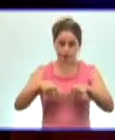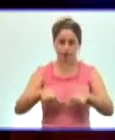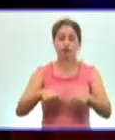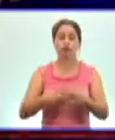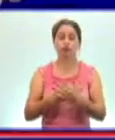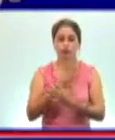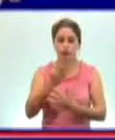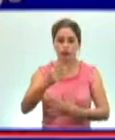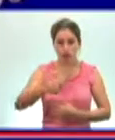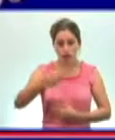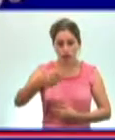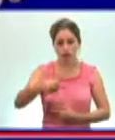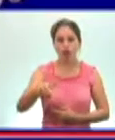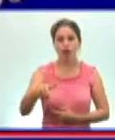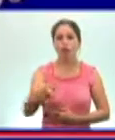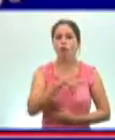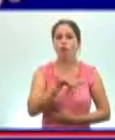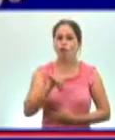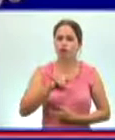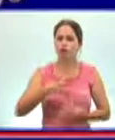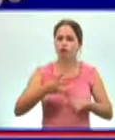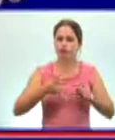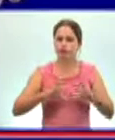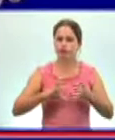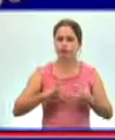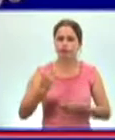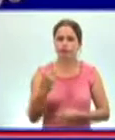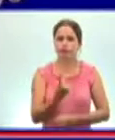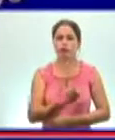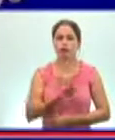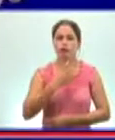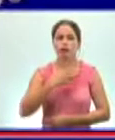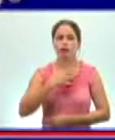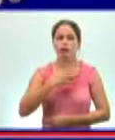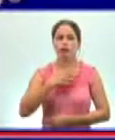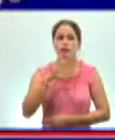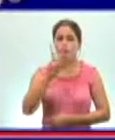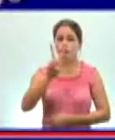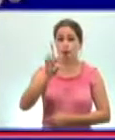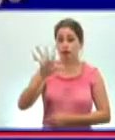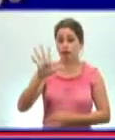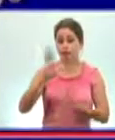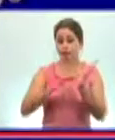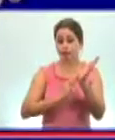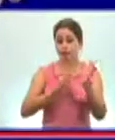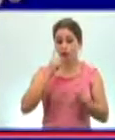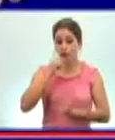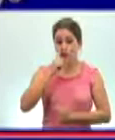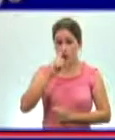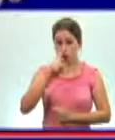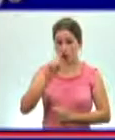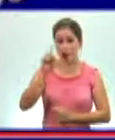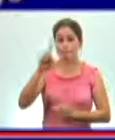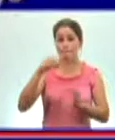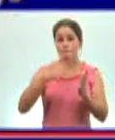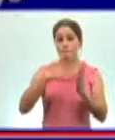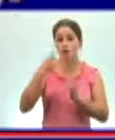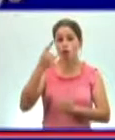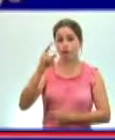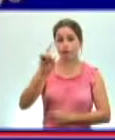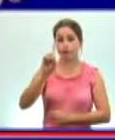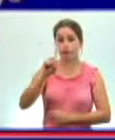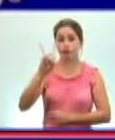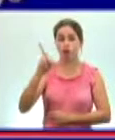manera, nosotros tenemos que el 25 de noviembre de 1911 muere el pensador socialista Pablo